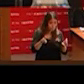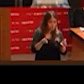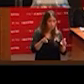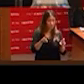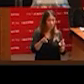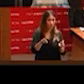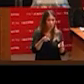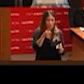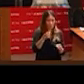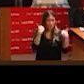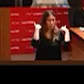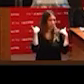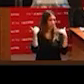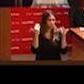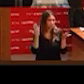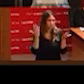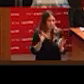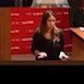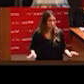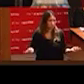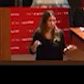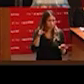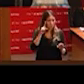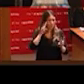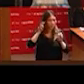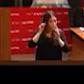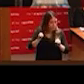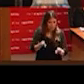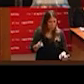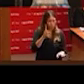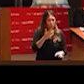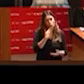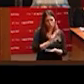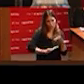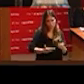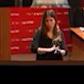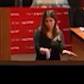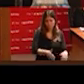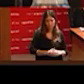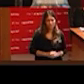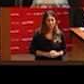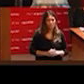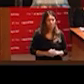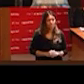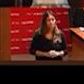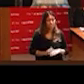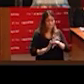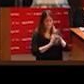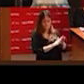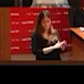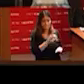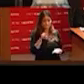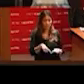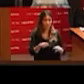en principio no tiene que encargarse de ese de ese aspecto sino colaborar y por otro lado ser